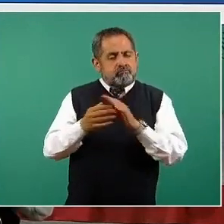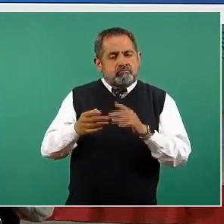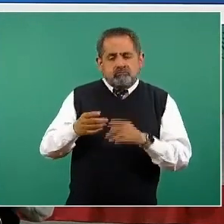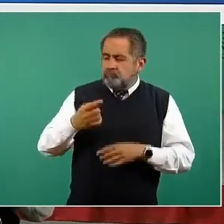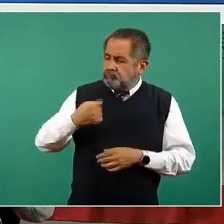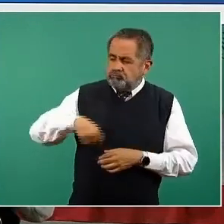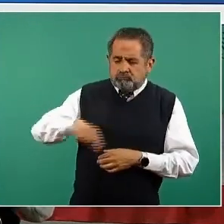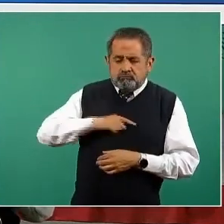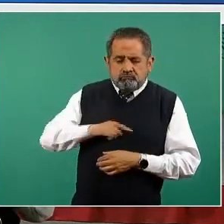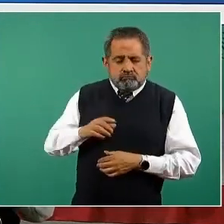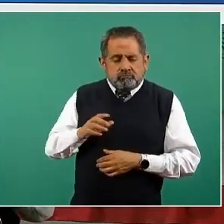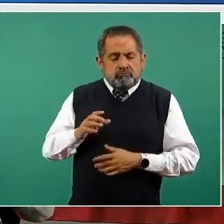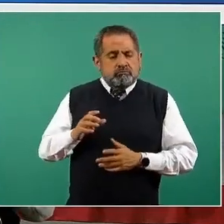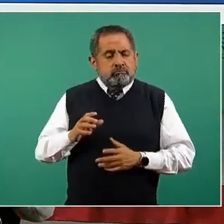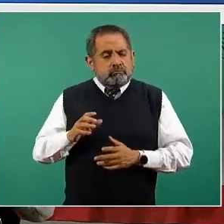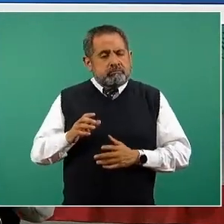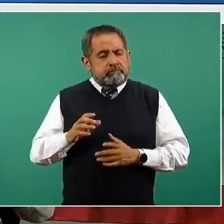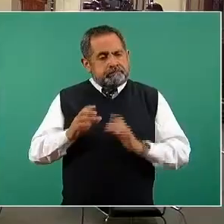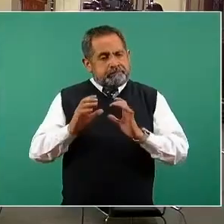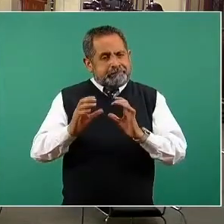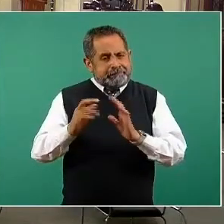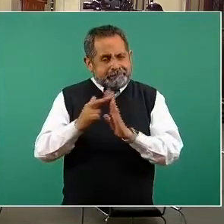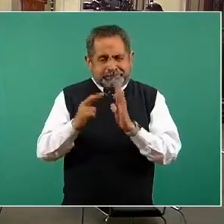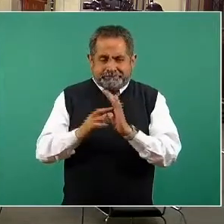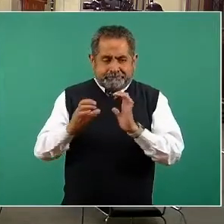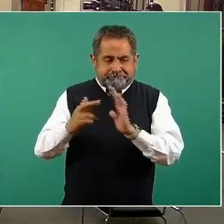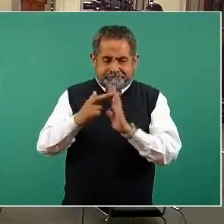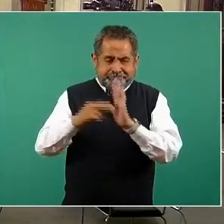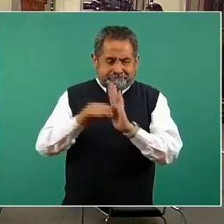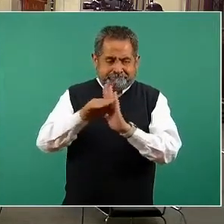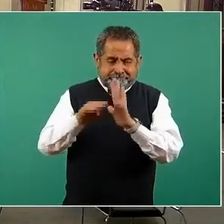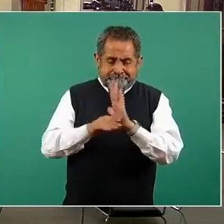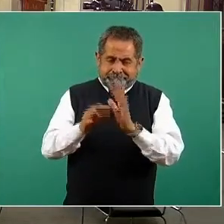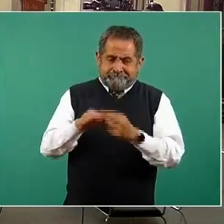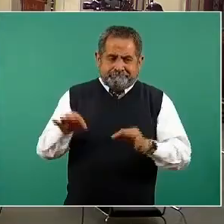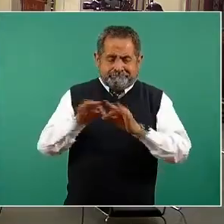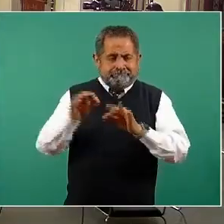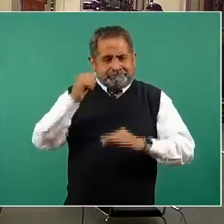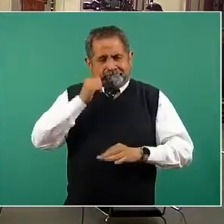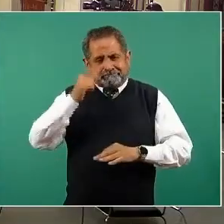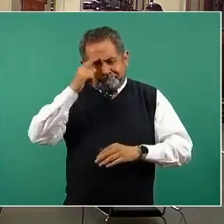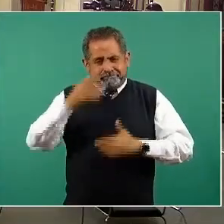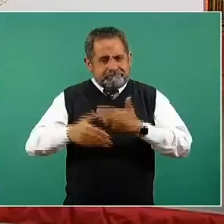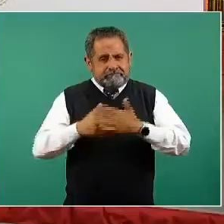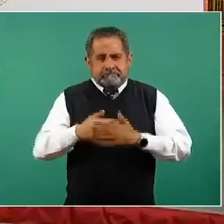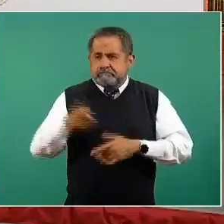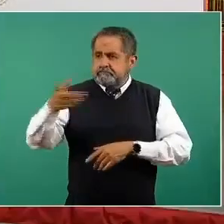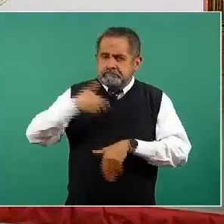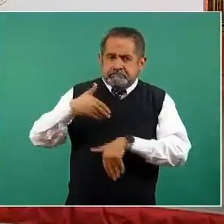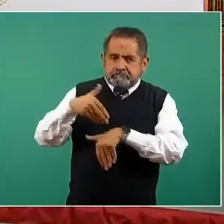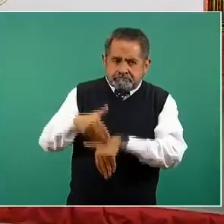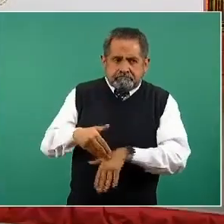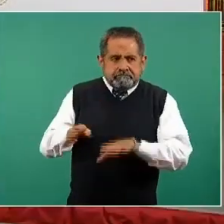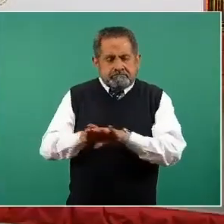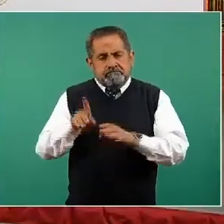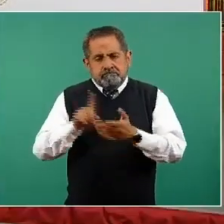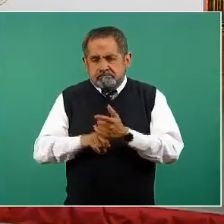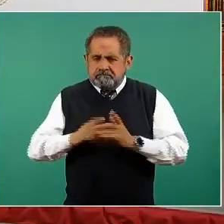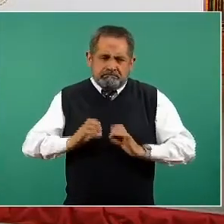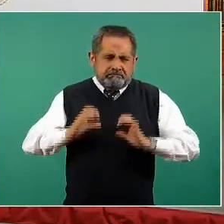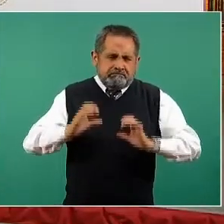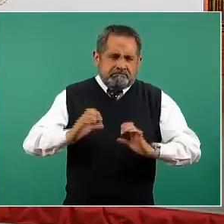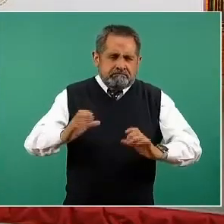estar controlada porque estamos implementando las medidas, porque estamos haciendo caso a las autoridades, porque nos estamos